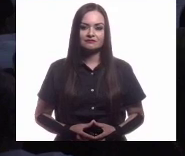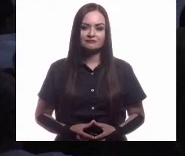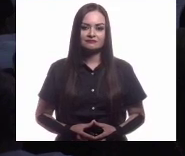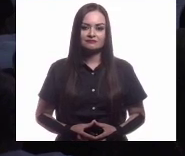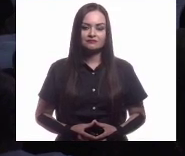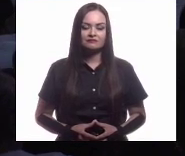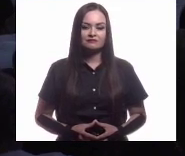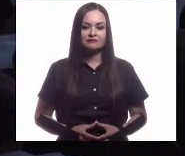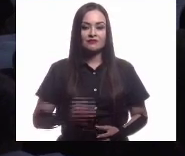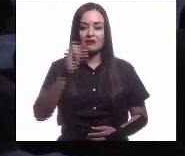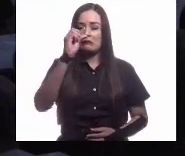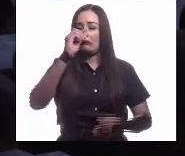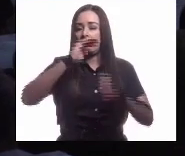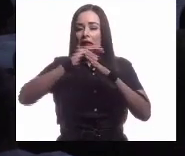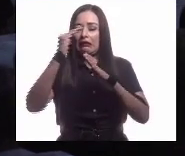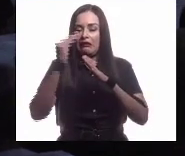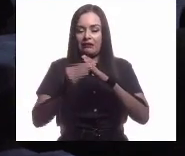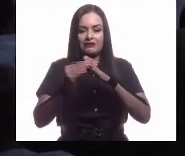Ya casi acabo.